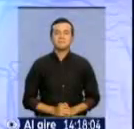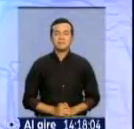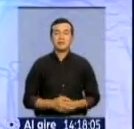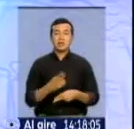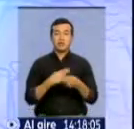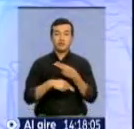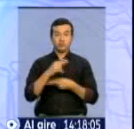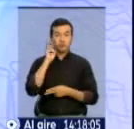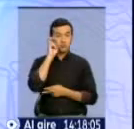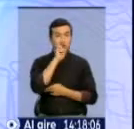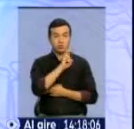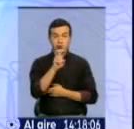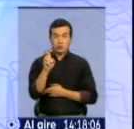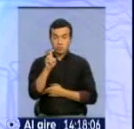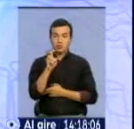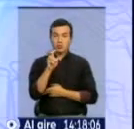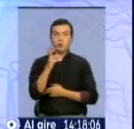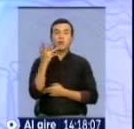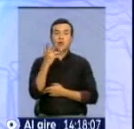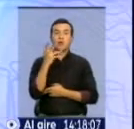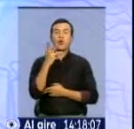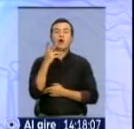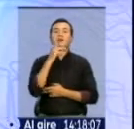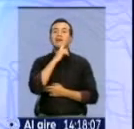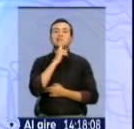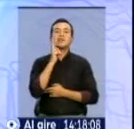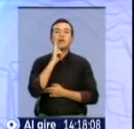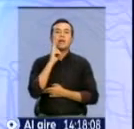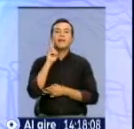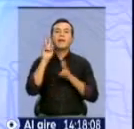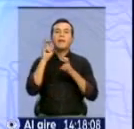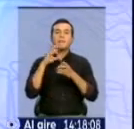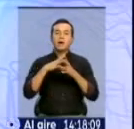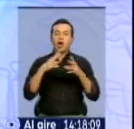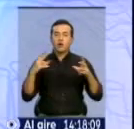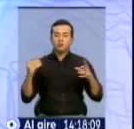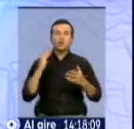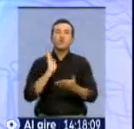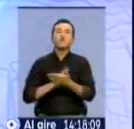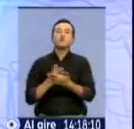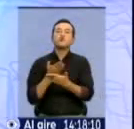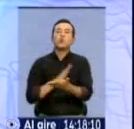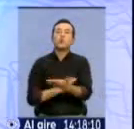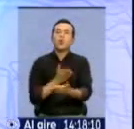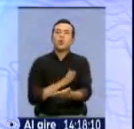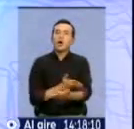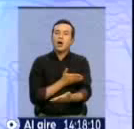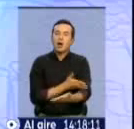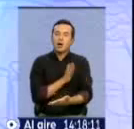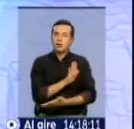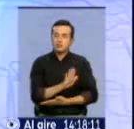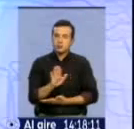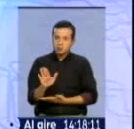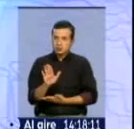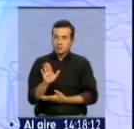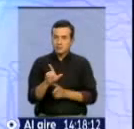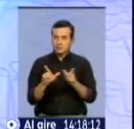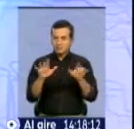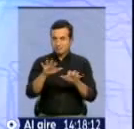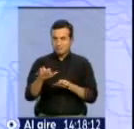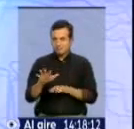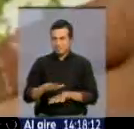Emprendedores turísticos presentaron el Palacio de la Yuca, una nueva oferta gastronómica que integra a quienes cultivan este tubérculo